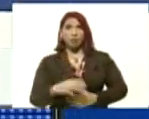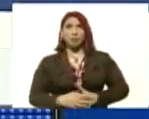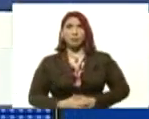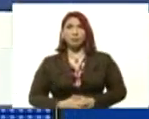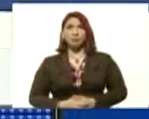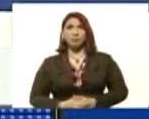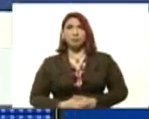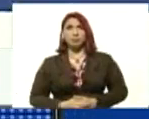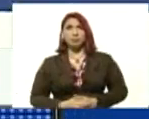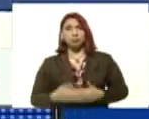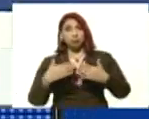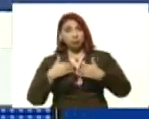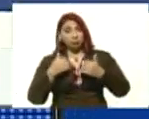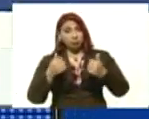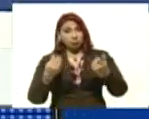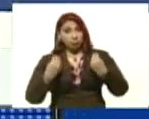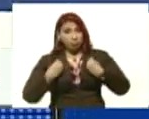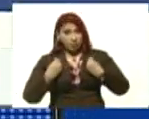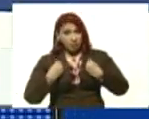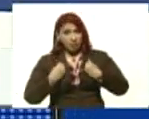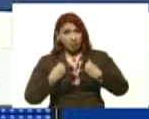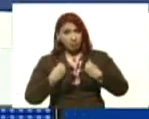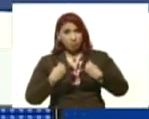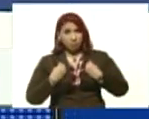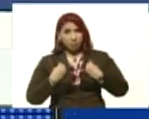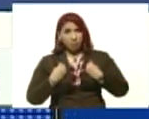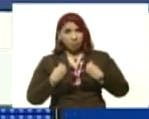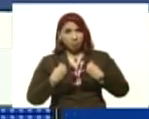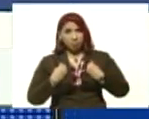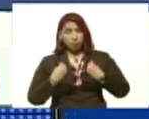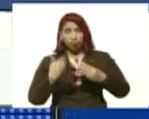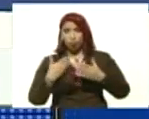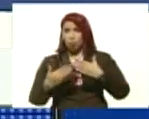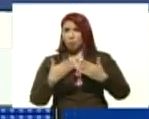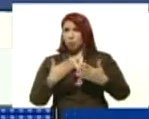contad con la salud y la vida, aun siendo indiferentes.